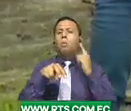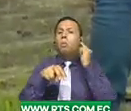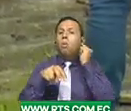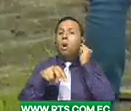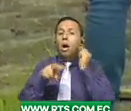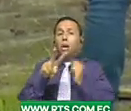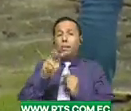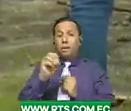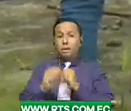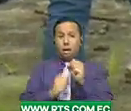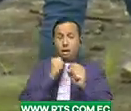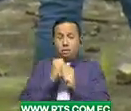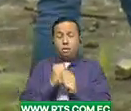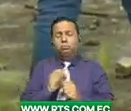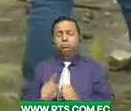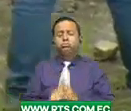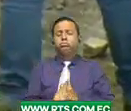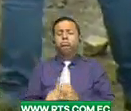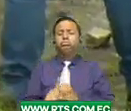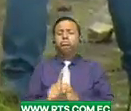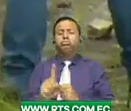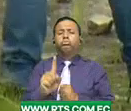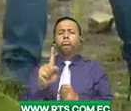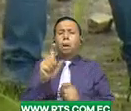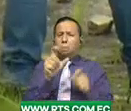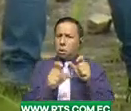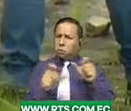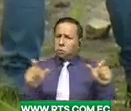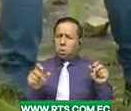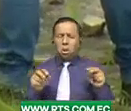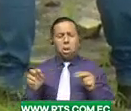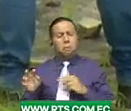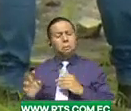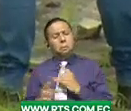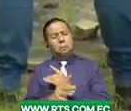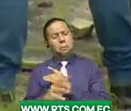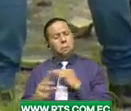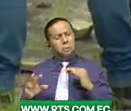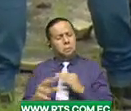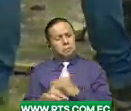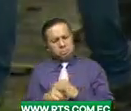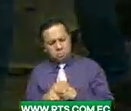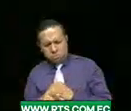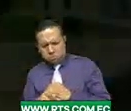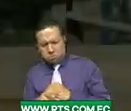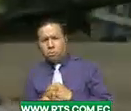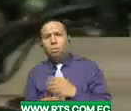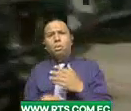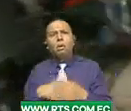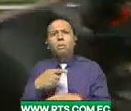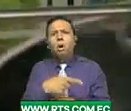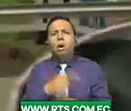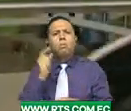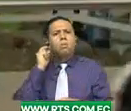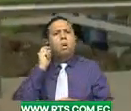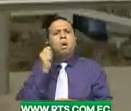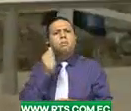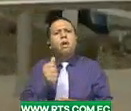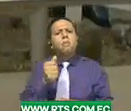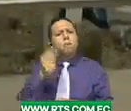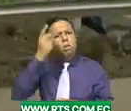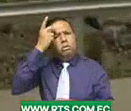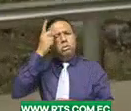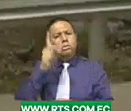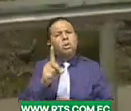años llamó la atención de los que ahí se encontraban. Todo cambió en segundos, pues la mujer decidió lanzarse de lo alto del